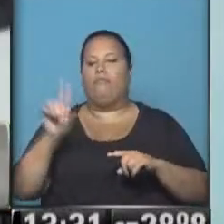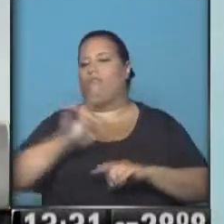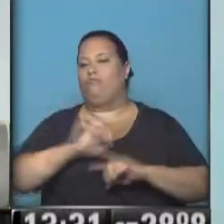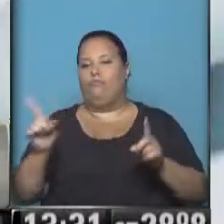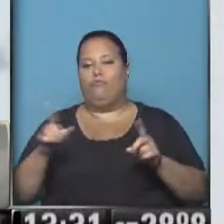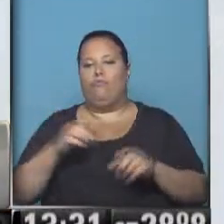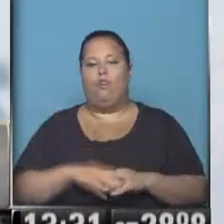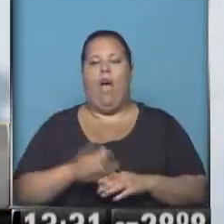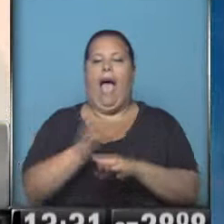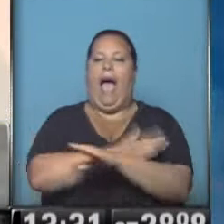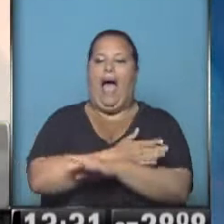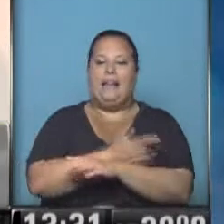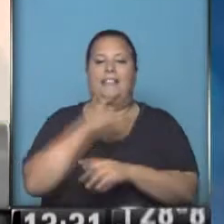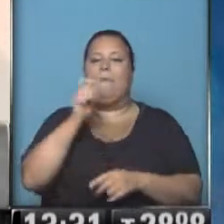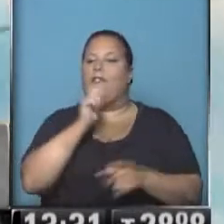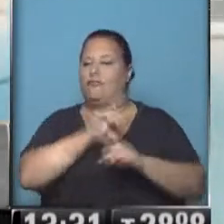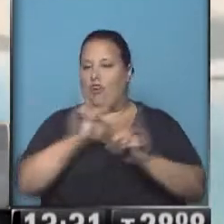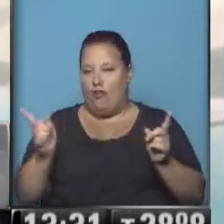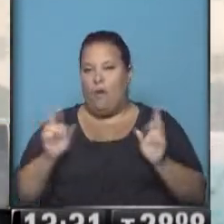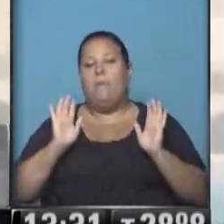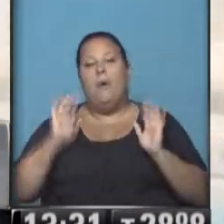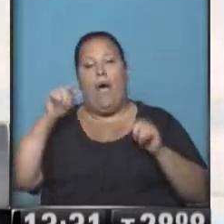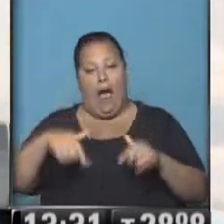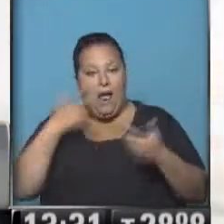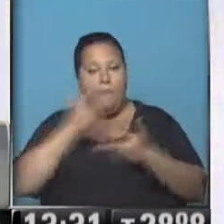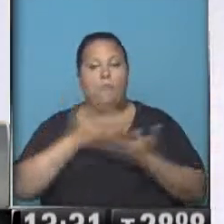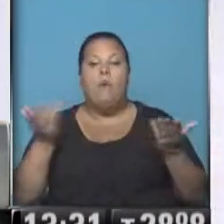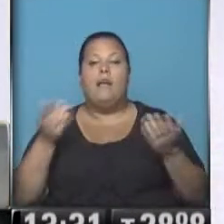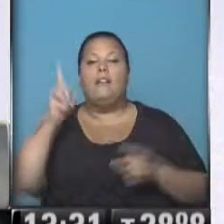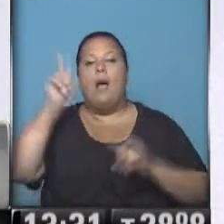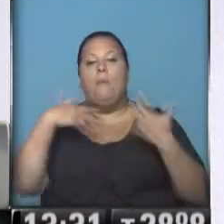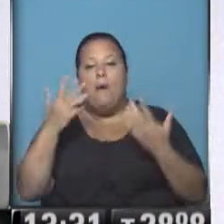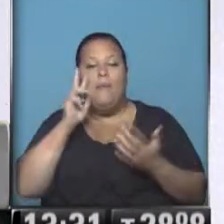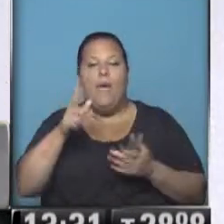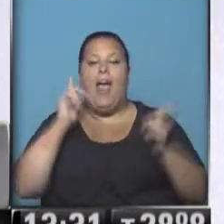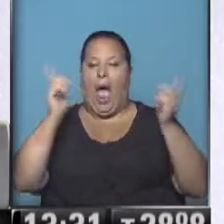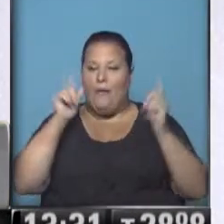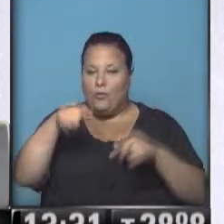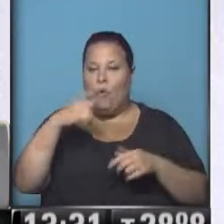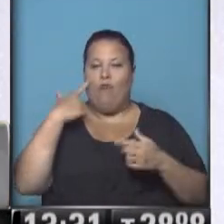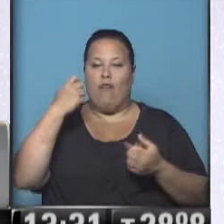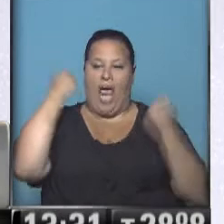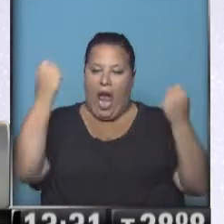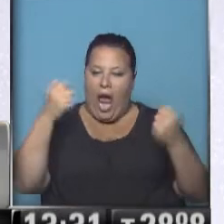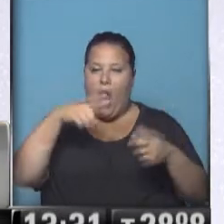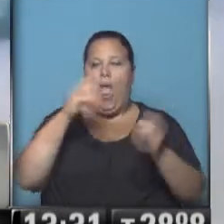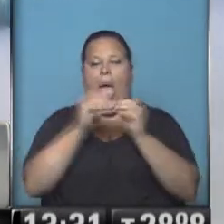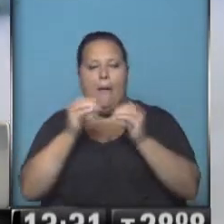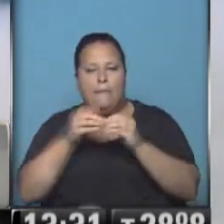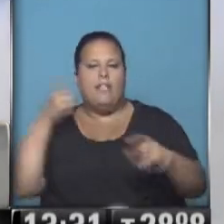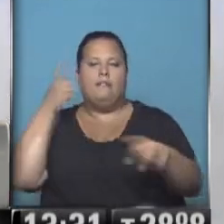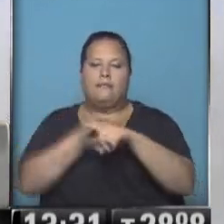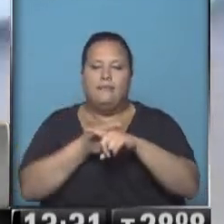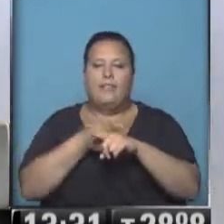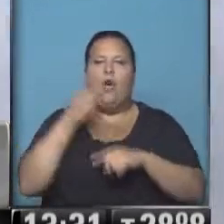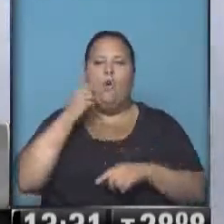a consideración previa a los periodistas especializados, pero bueno, aquí está para quienes puedan seguir las aventuras de este superhéroe con sus amigos enfrentando